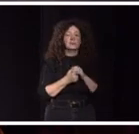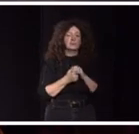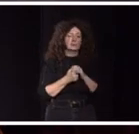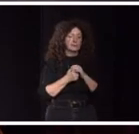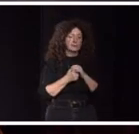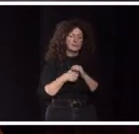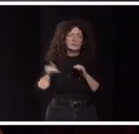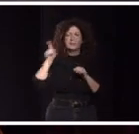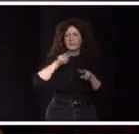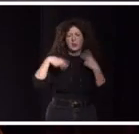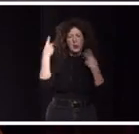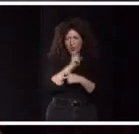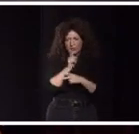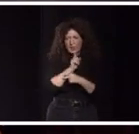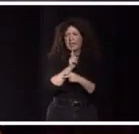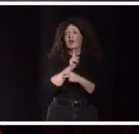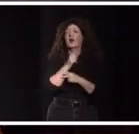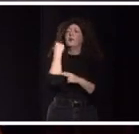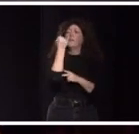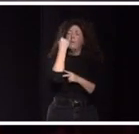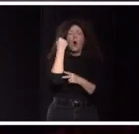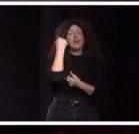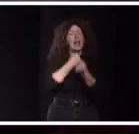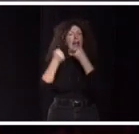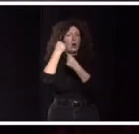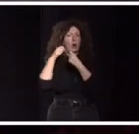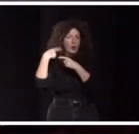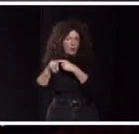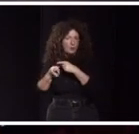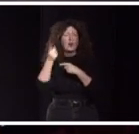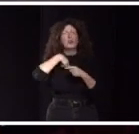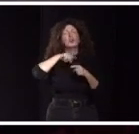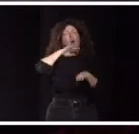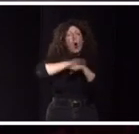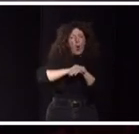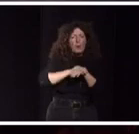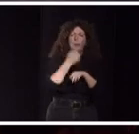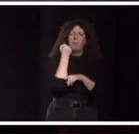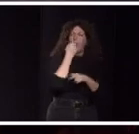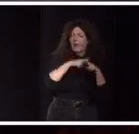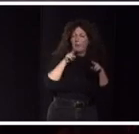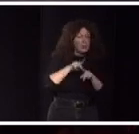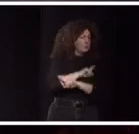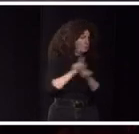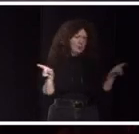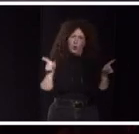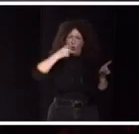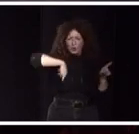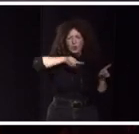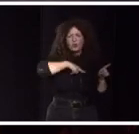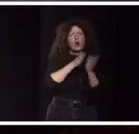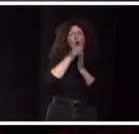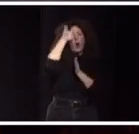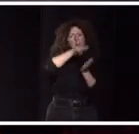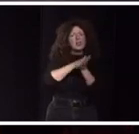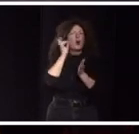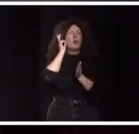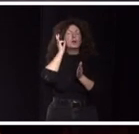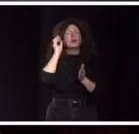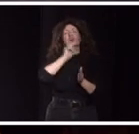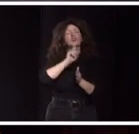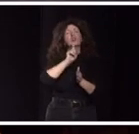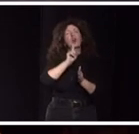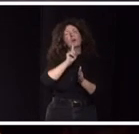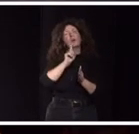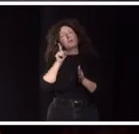Que no moleste al poder económico, que no moleste al poder político. Nosotras, compañeras y compañeros, no somos